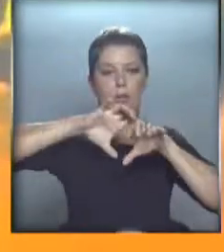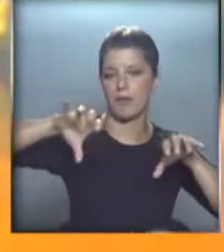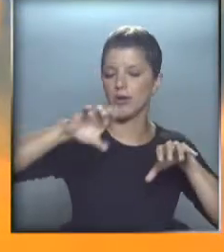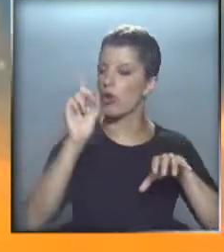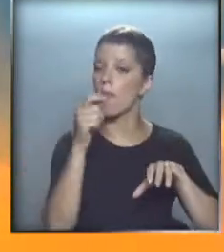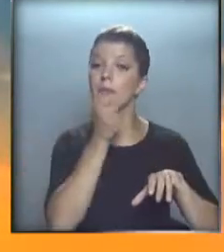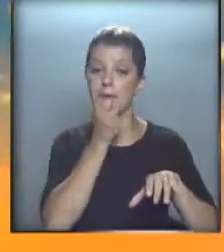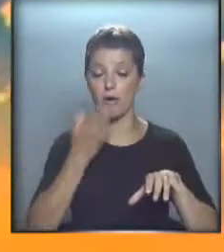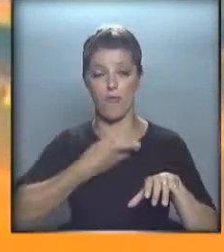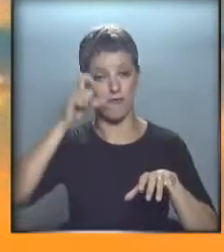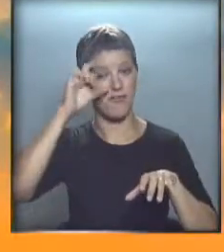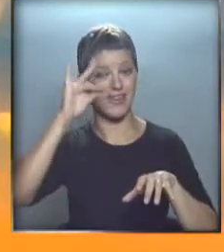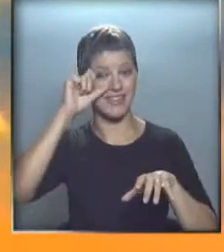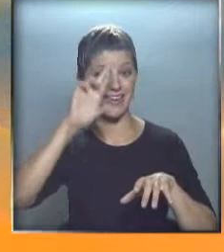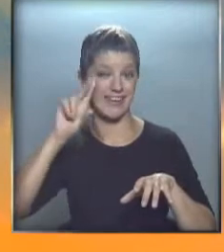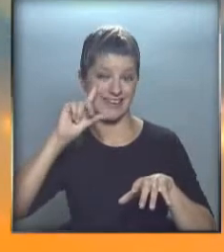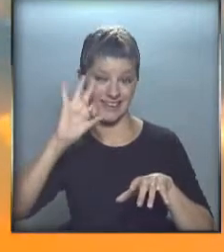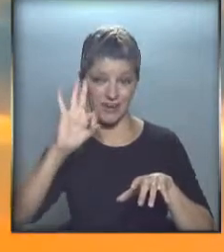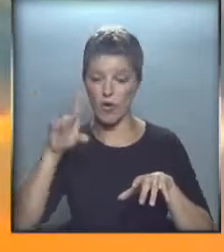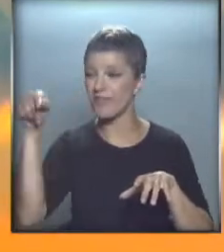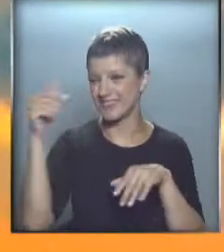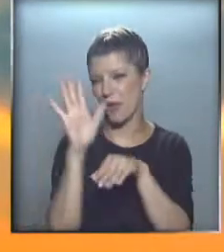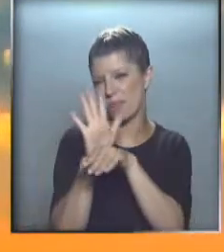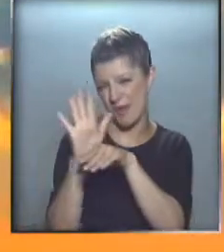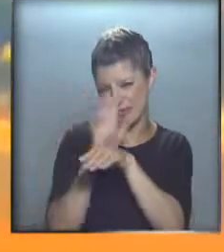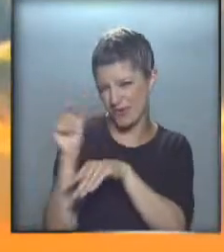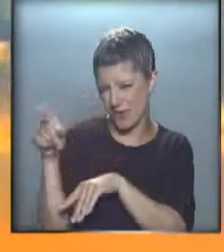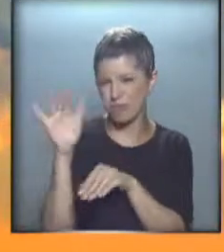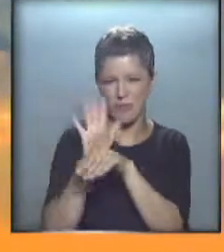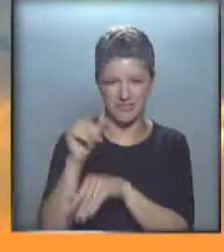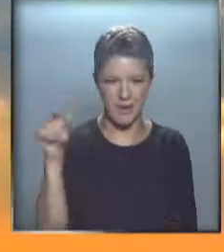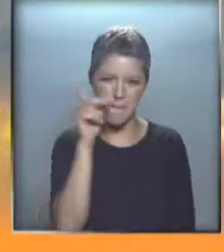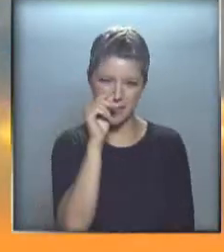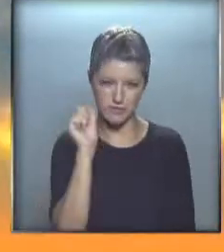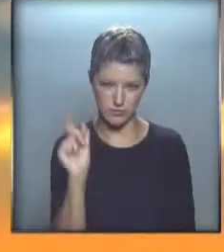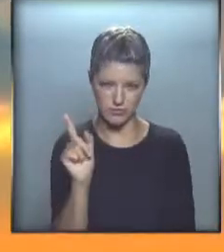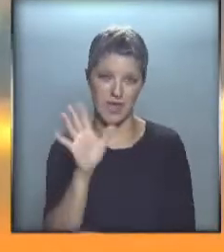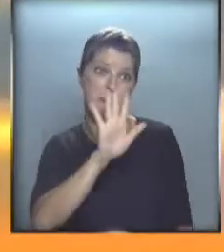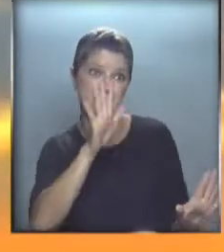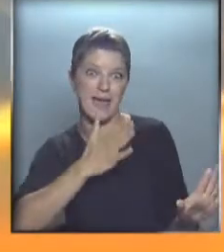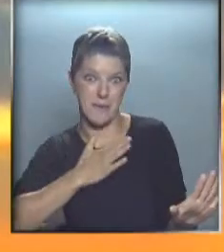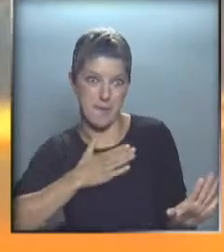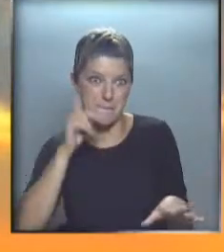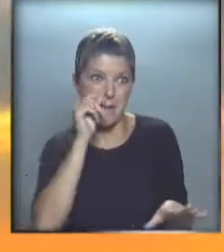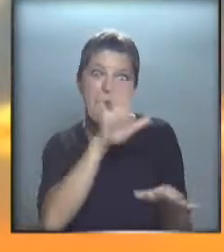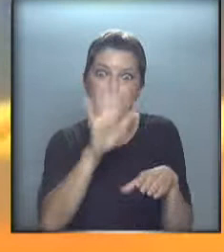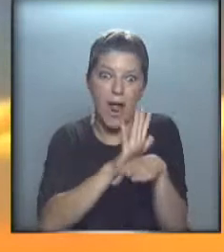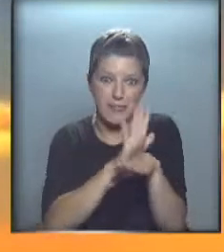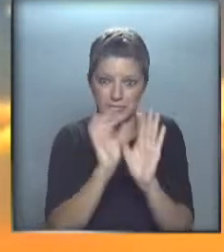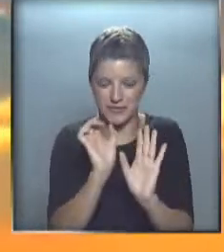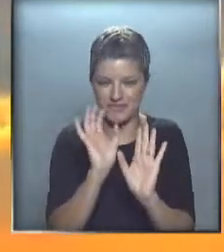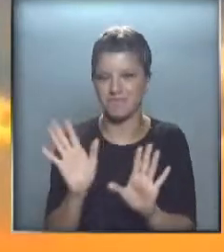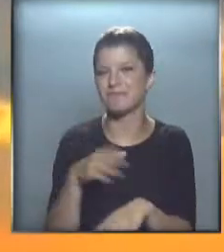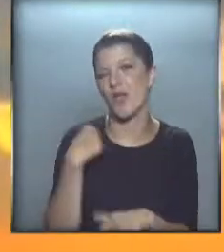Federico de Lía es el papá de Cata, que es Mica. Es tu papá, Federico de Lía, muy bien. Es mi padre. Mica es la protagonista. Jovencito su papá,